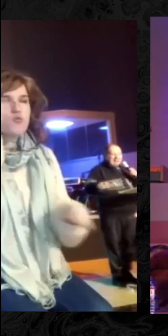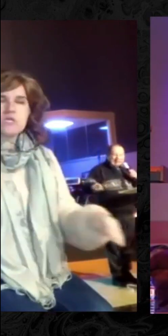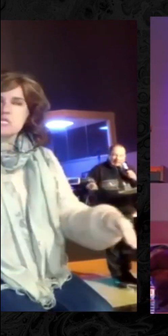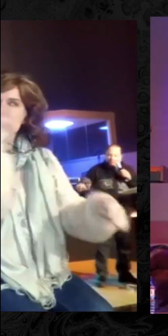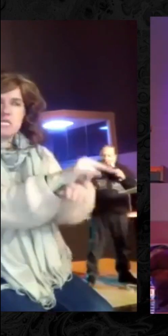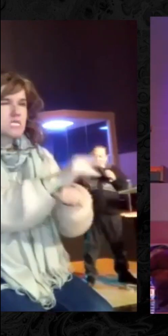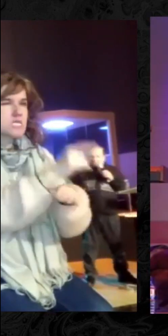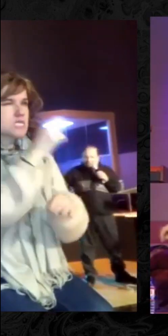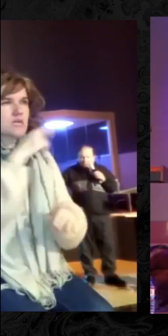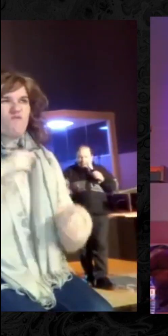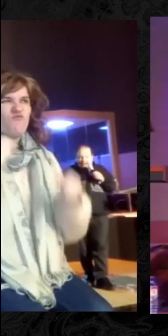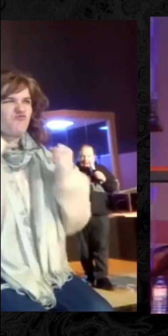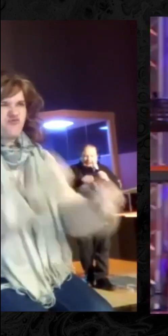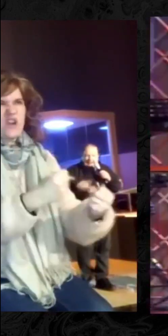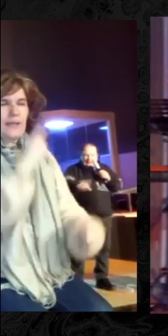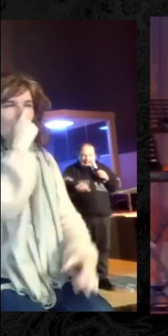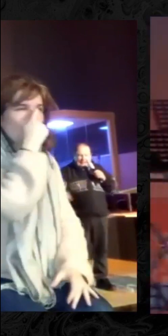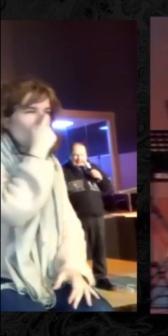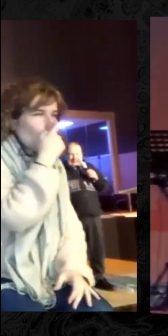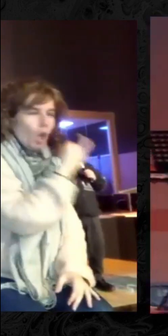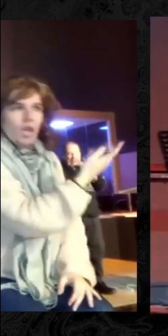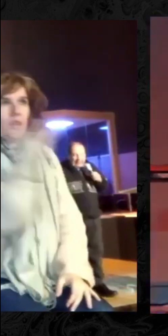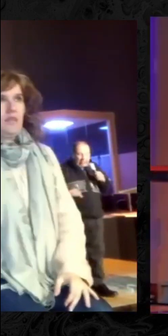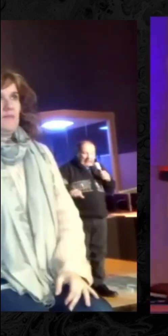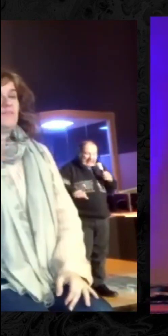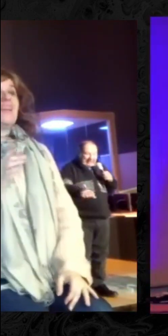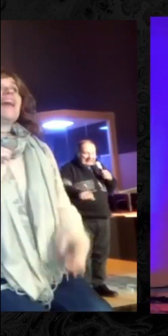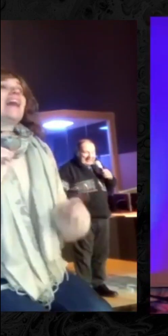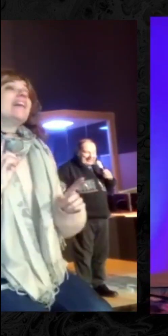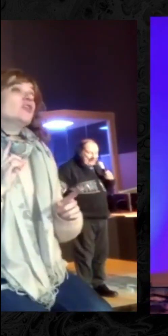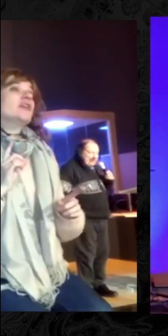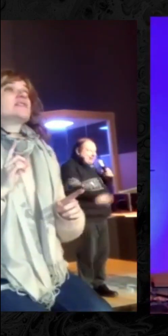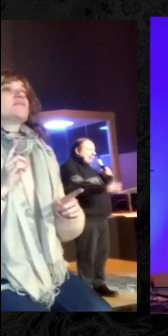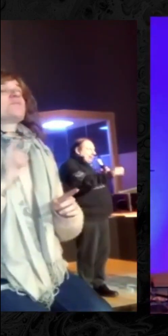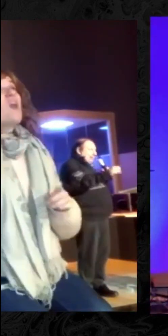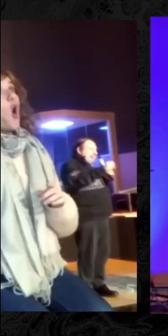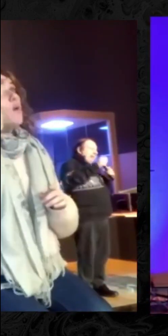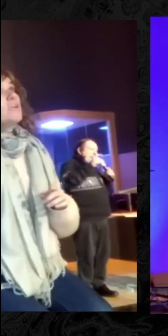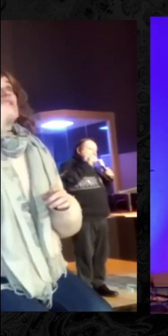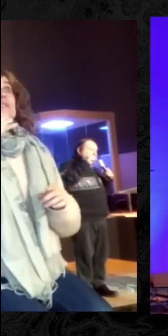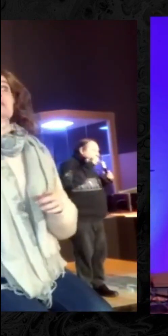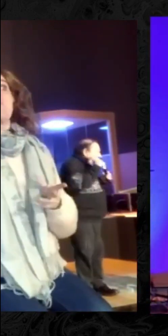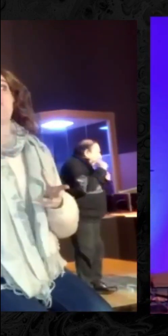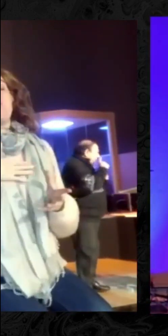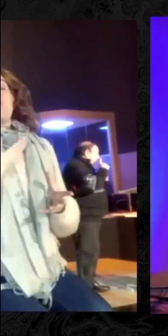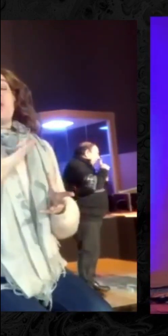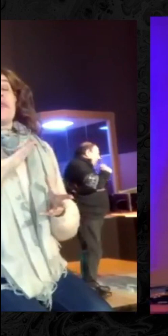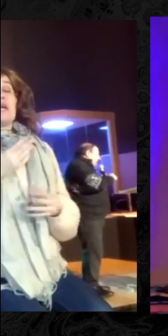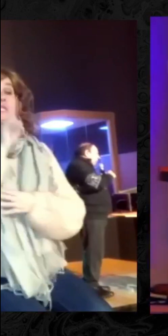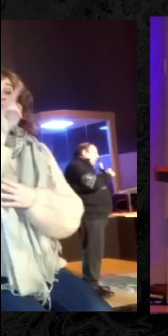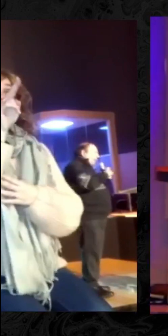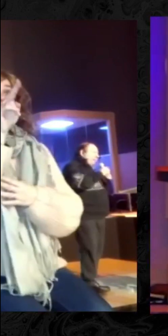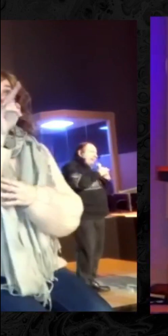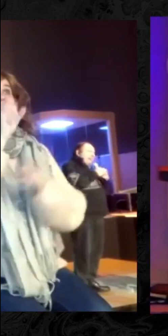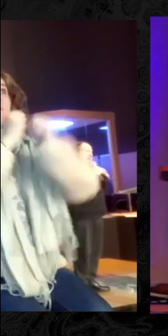con con asunto de de las varas no era no eran varas eran serpientes encantadas bien entonces lo que está diciendo